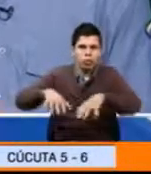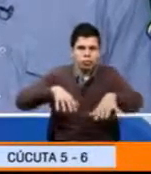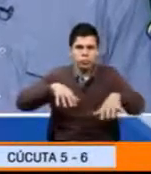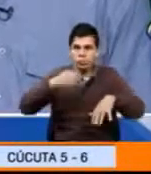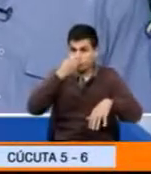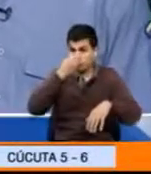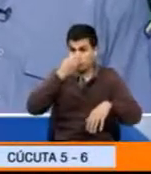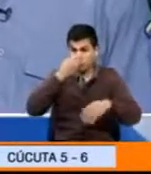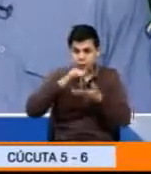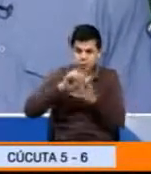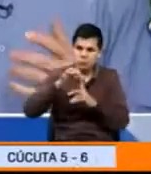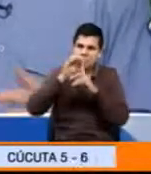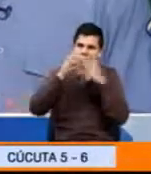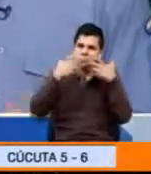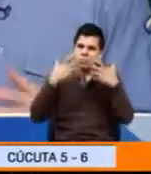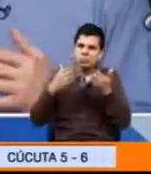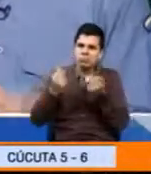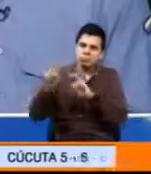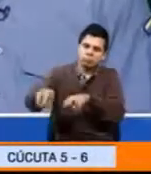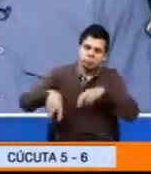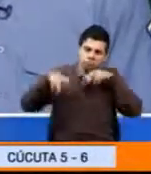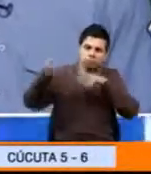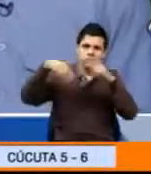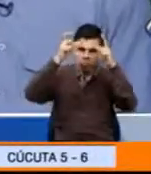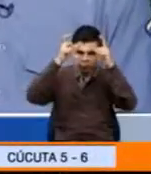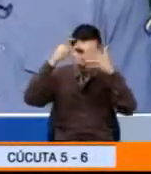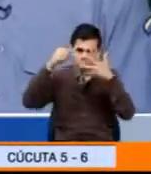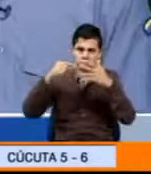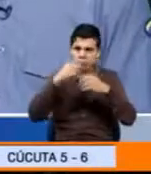que se pudieron haber presentado por cultivos, por ganaderías.